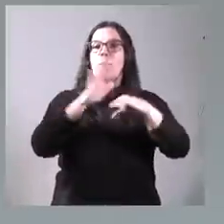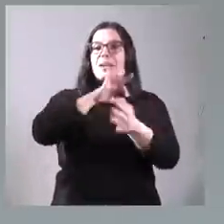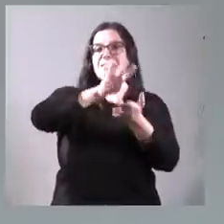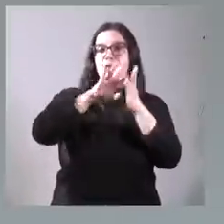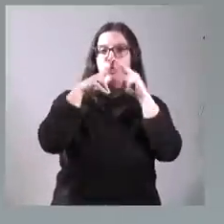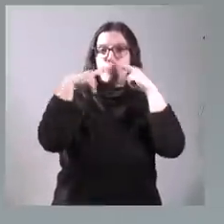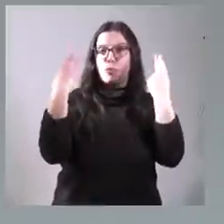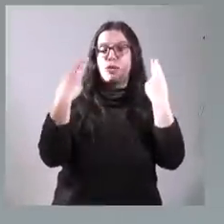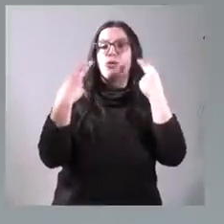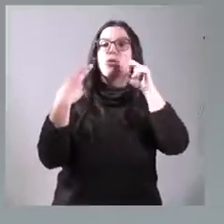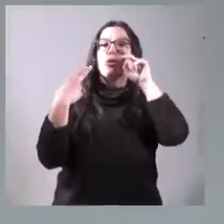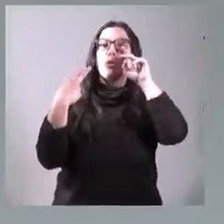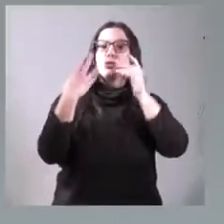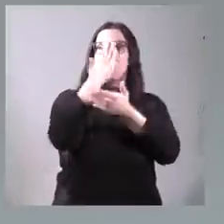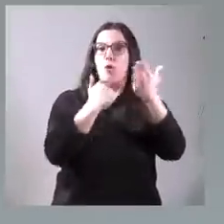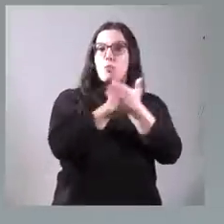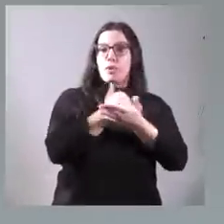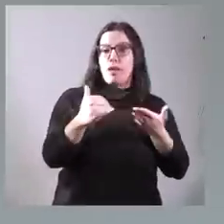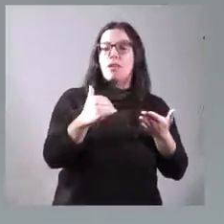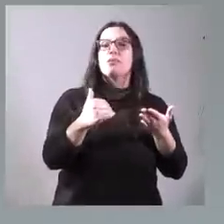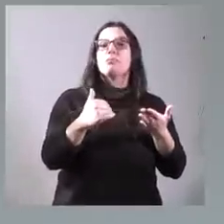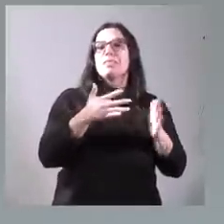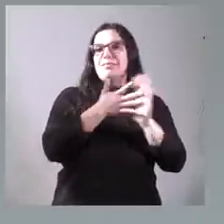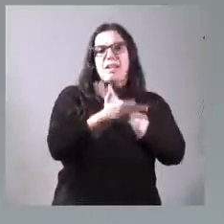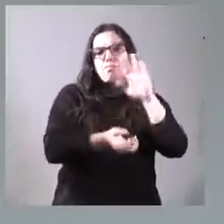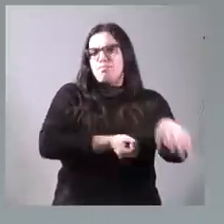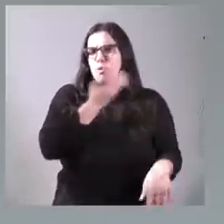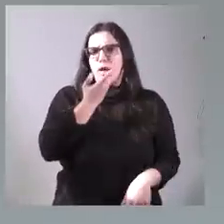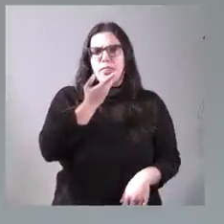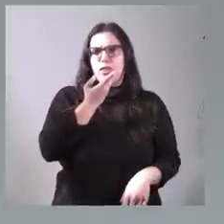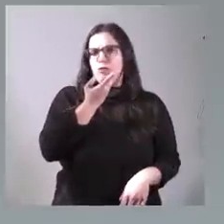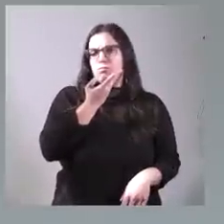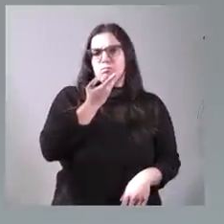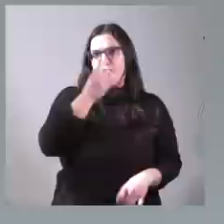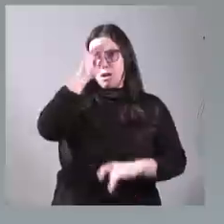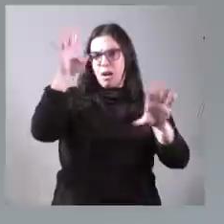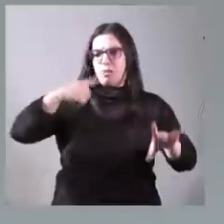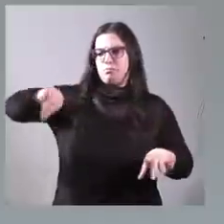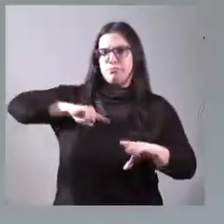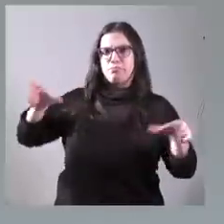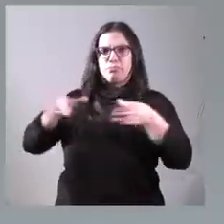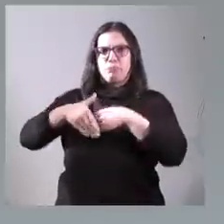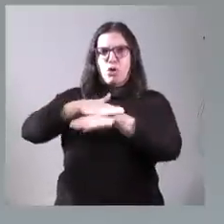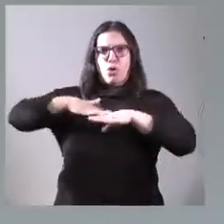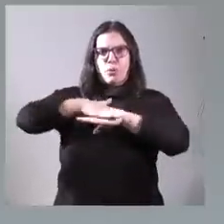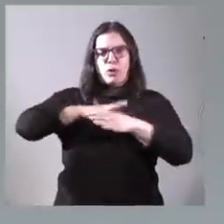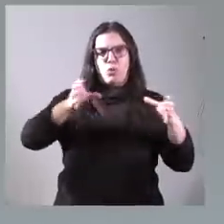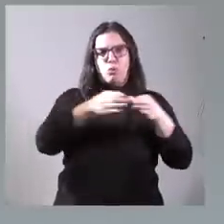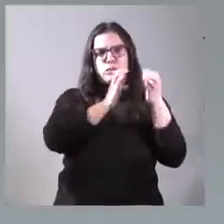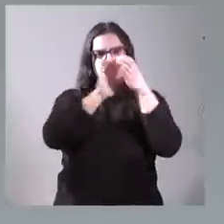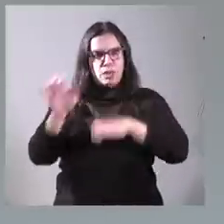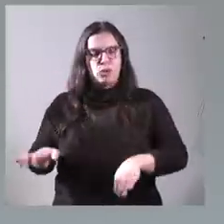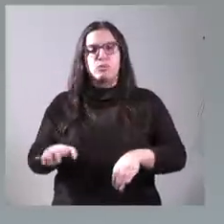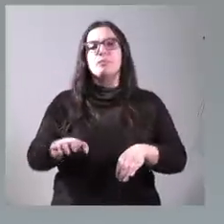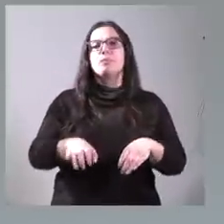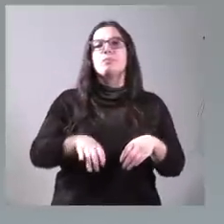públicos en nuestra comunidad Autónoma que es una vocación muy clara de esta administración de este gobierno del gobierno de la junta de Castilla